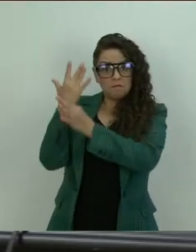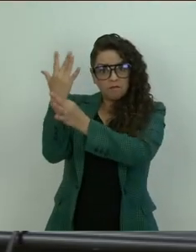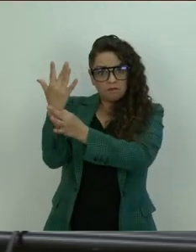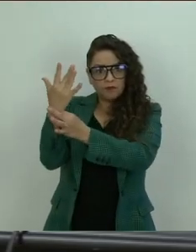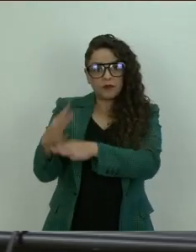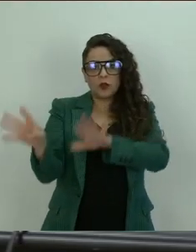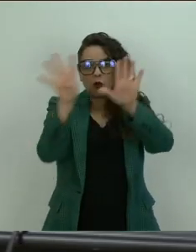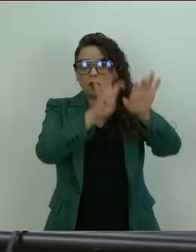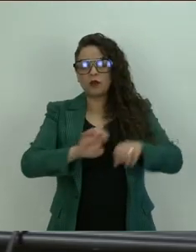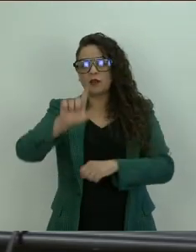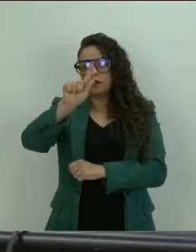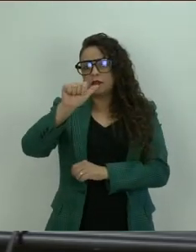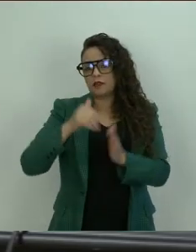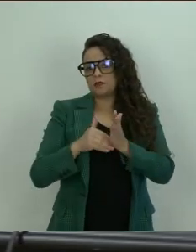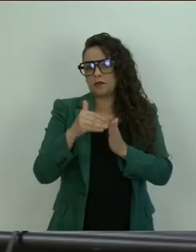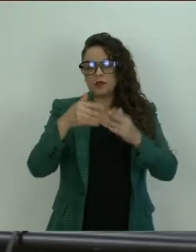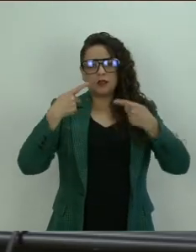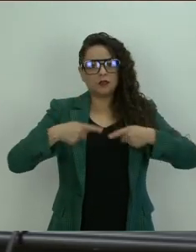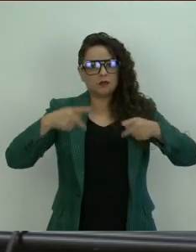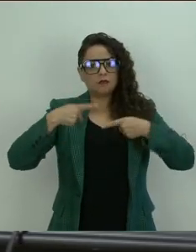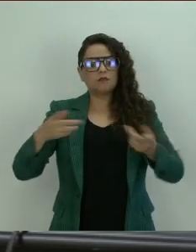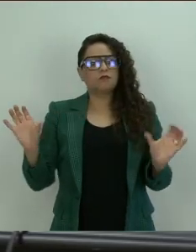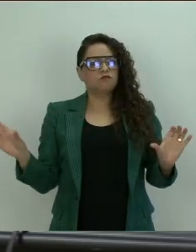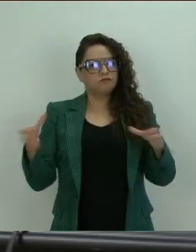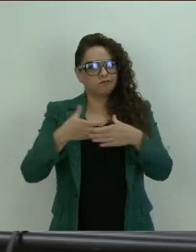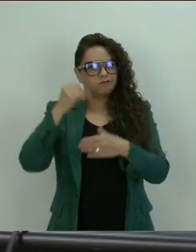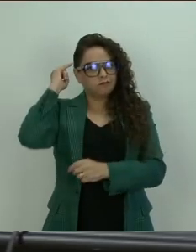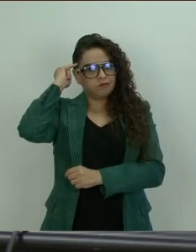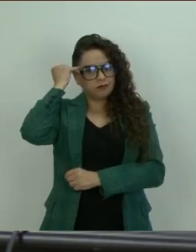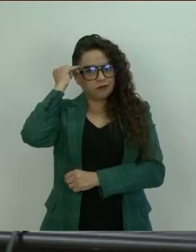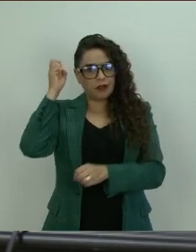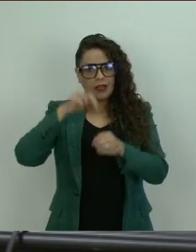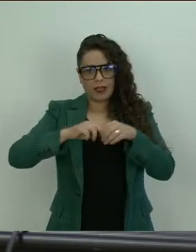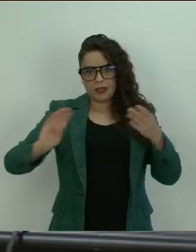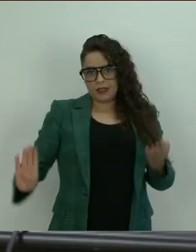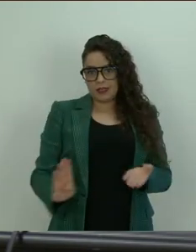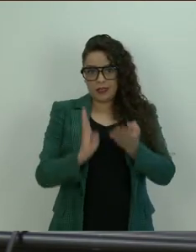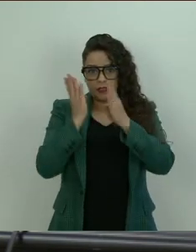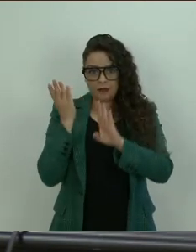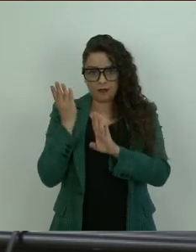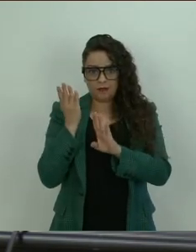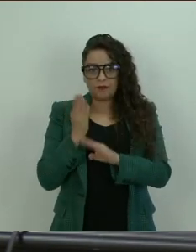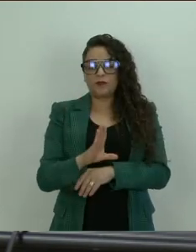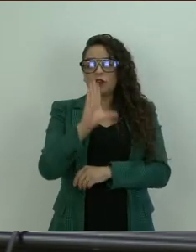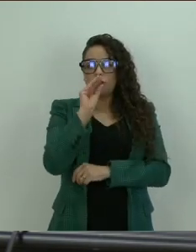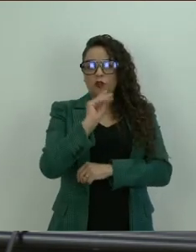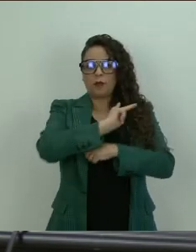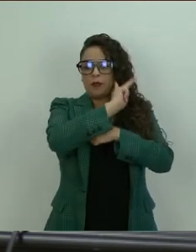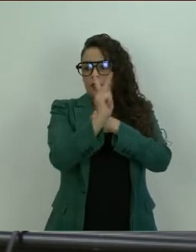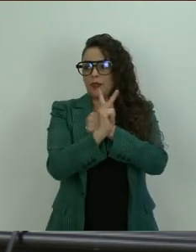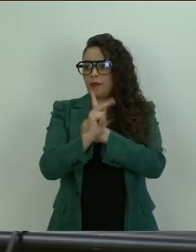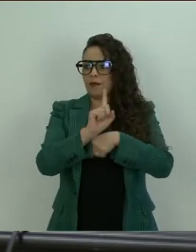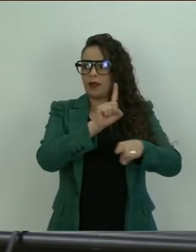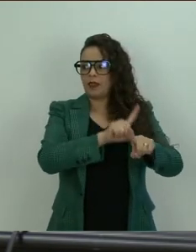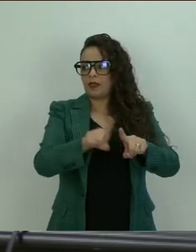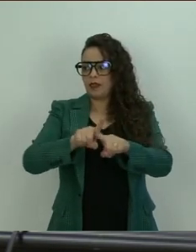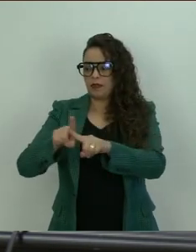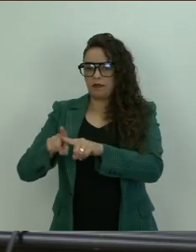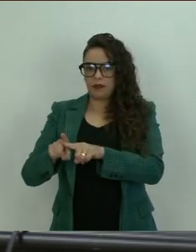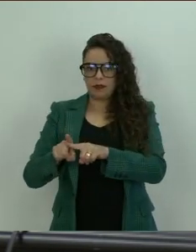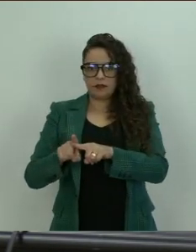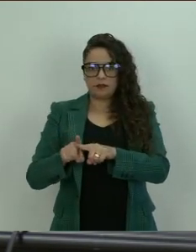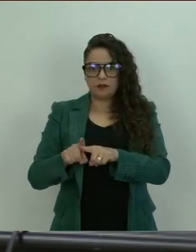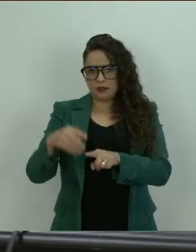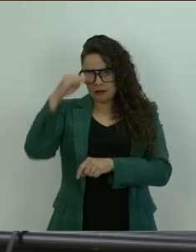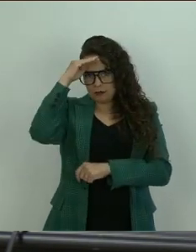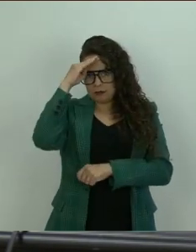476 millones de personas indígenas en todo el mundo, que viven en 90 países distintos. Se calcula que